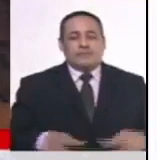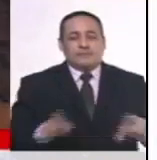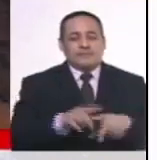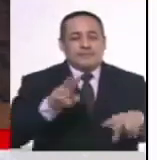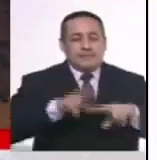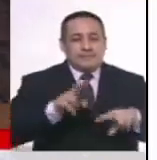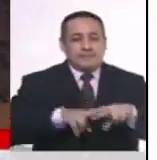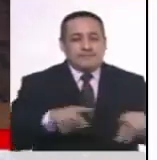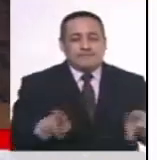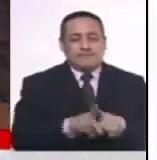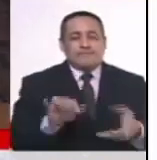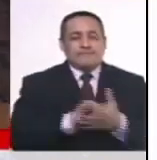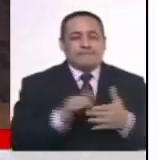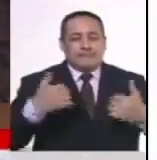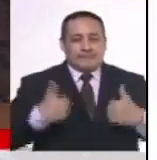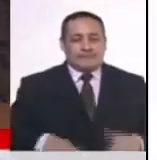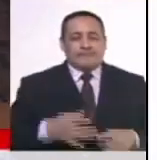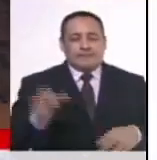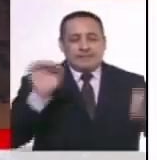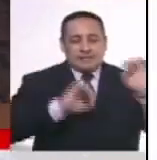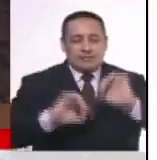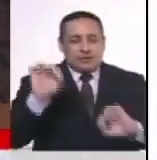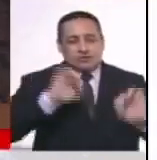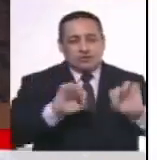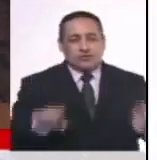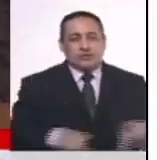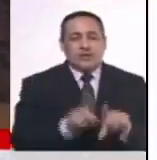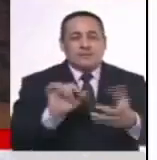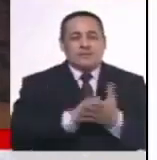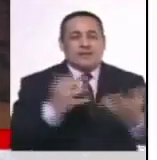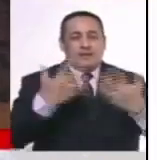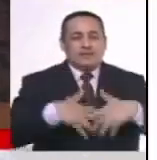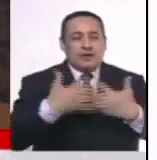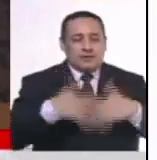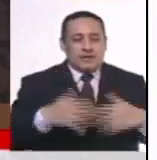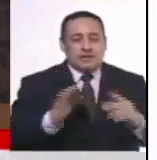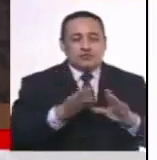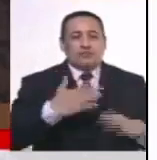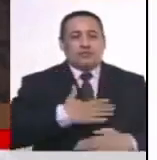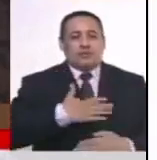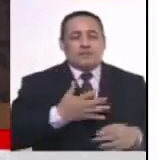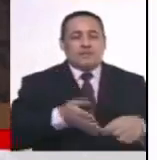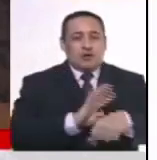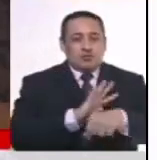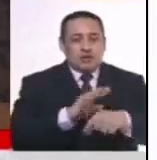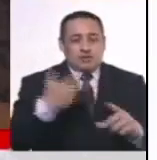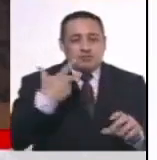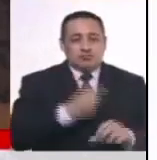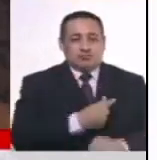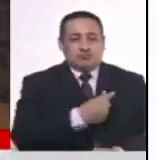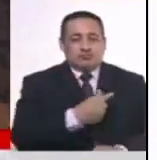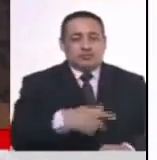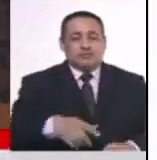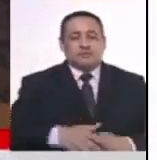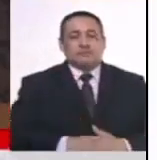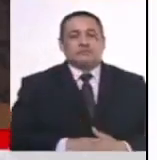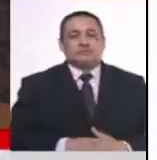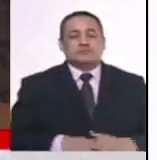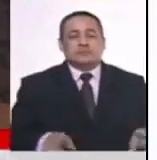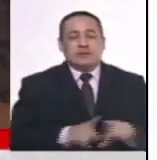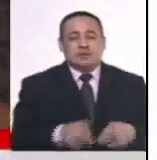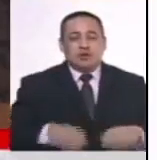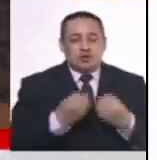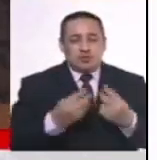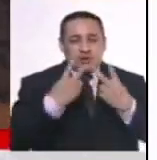Argentina ya tiene sus laboratorios para la fábrica de su propia vacuna contra el COVID-19,